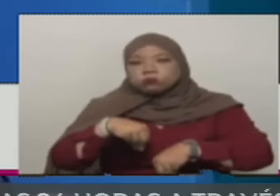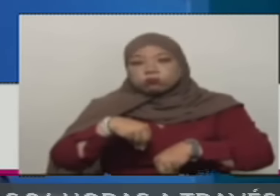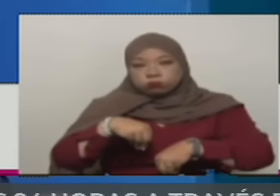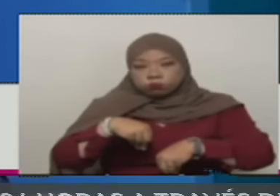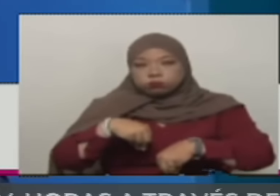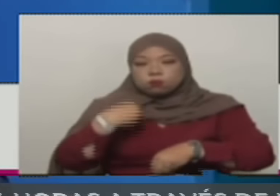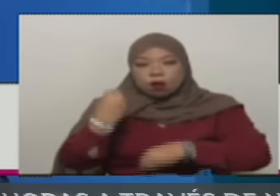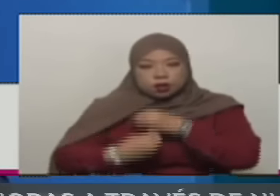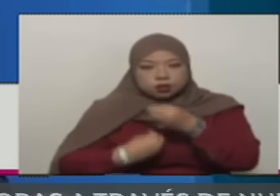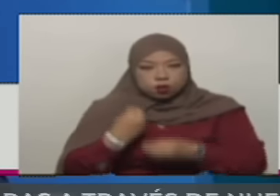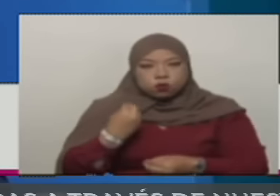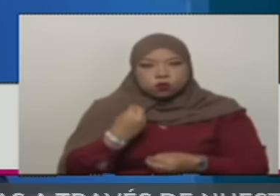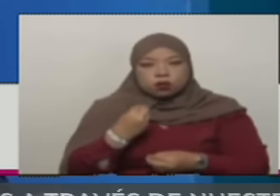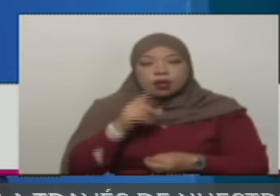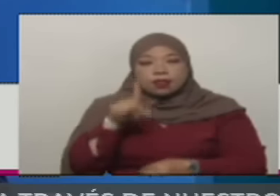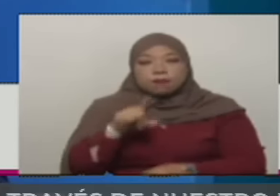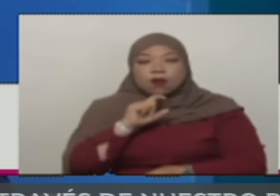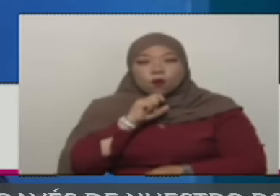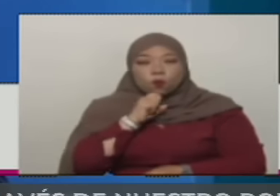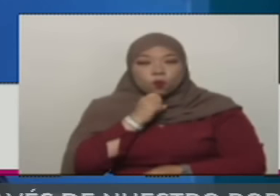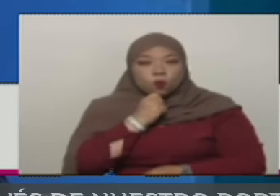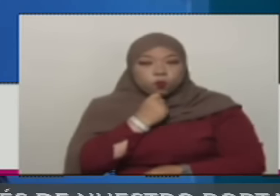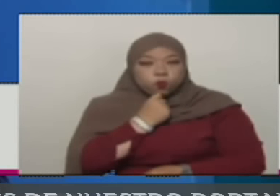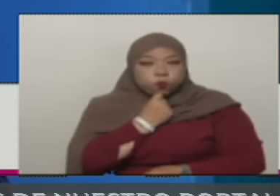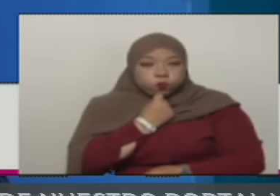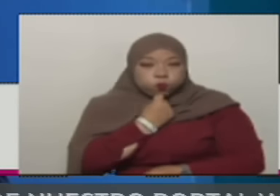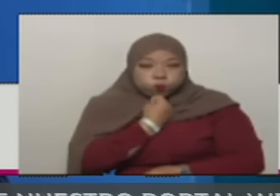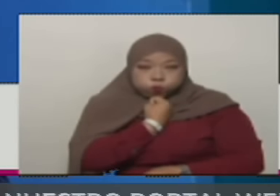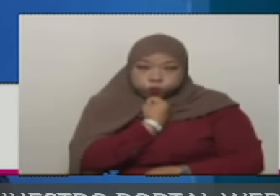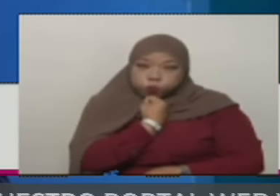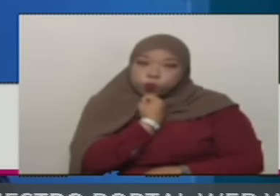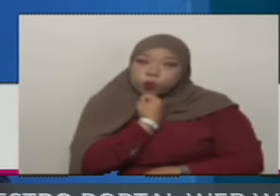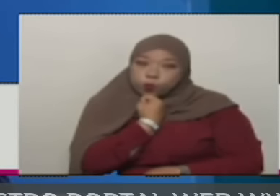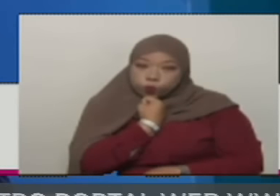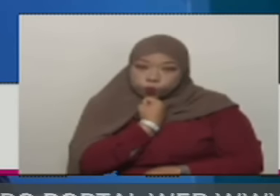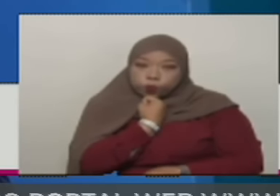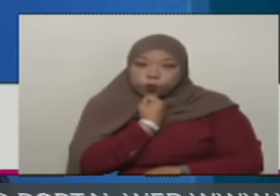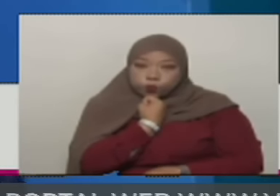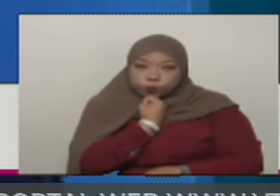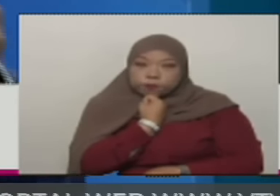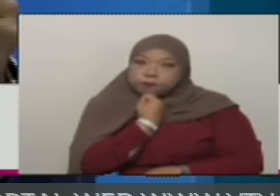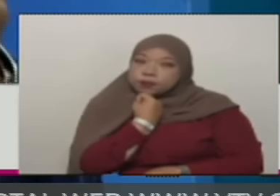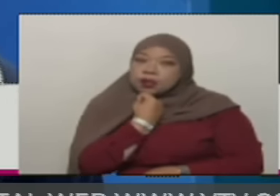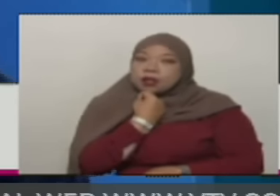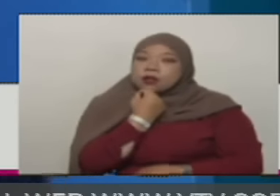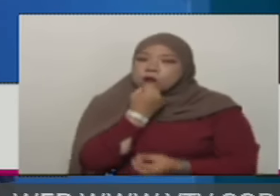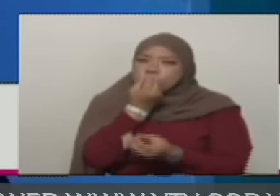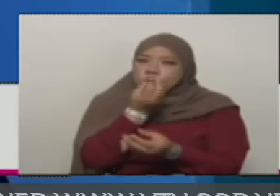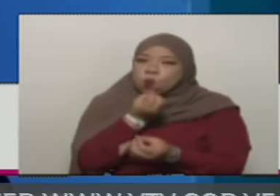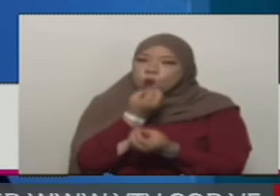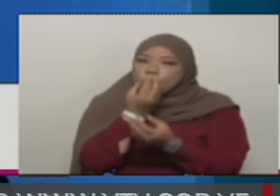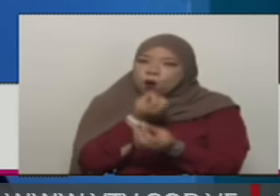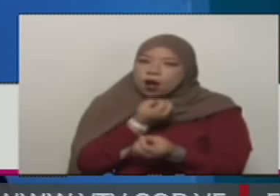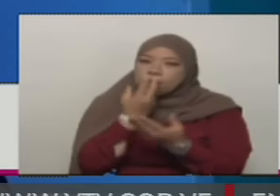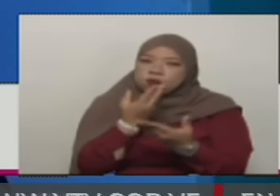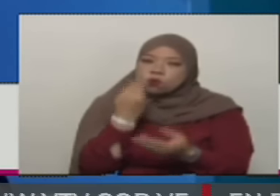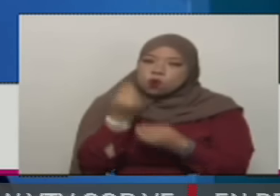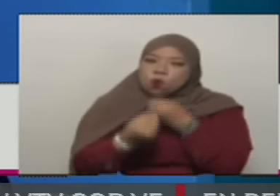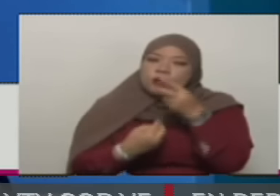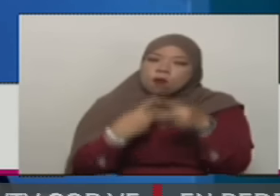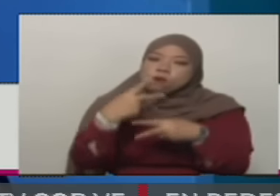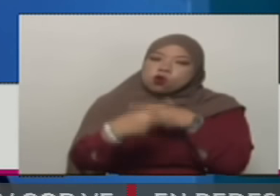Y primero para guardar los secretos que hay que guardar. Y yo podría contarle muchas cosas desde adentro, cómo fue el